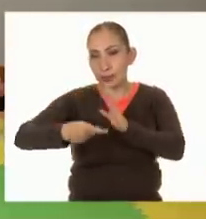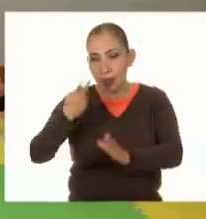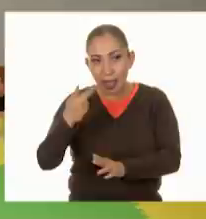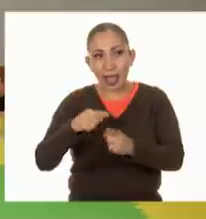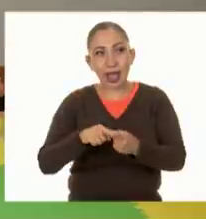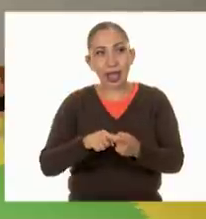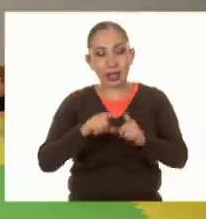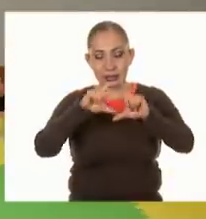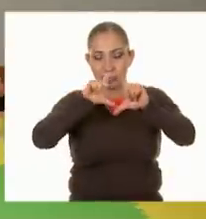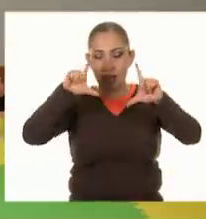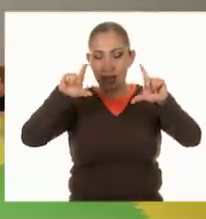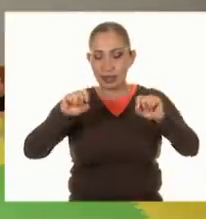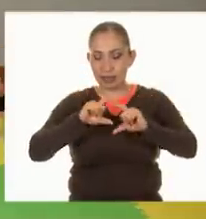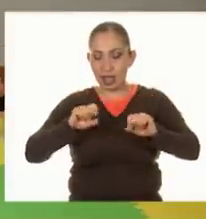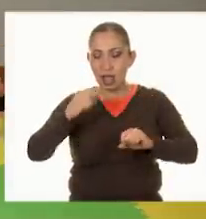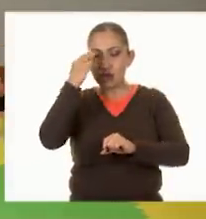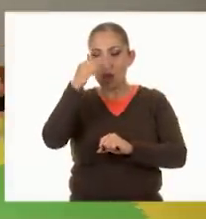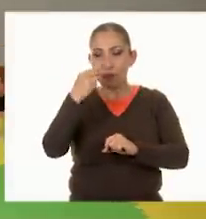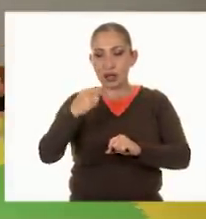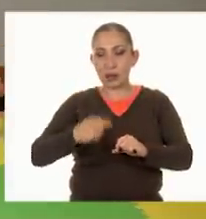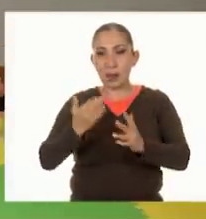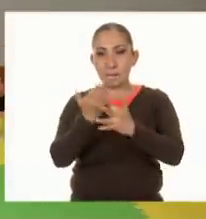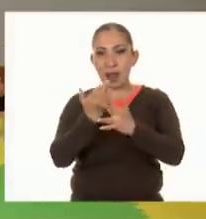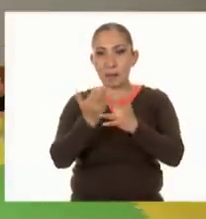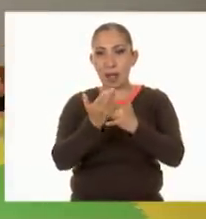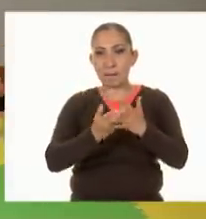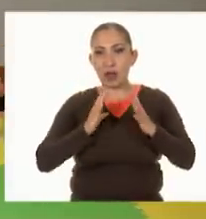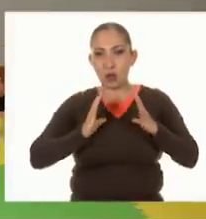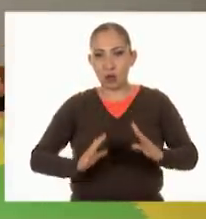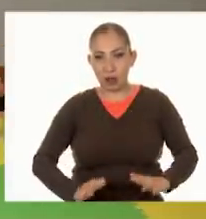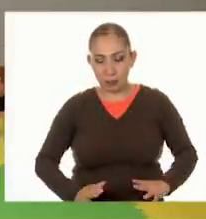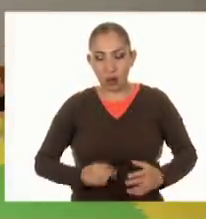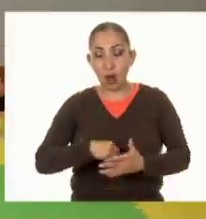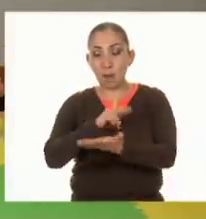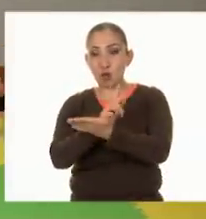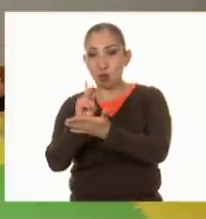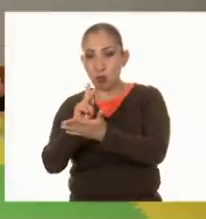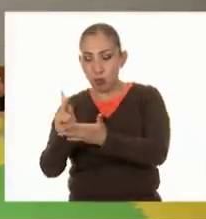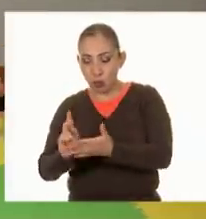tarjetas con el nombre de tus segmentos corporales, un plumón,